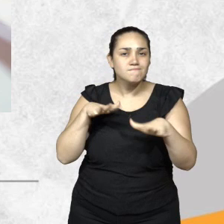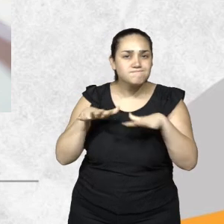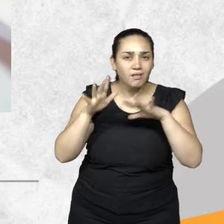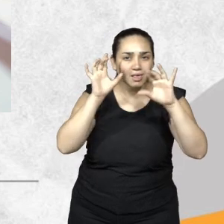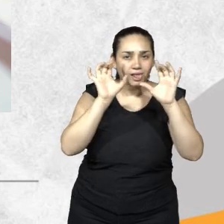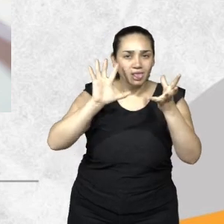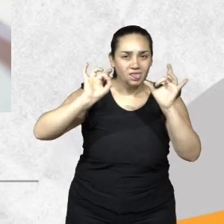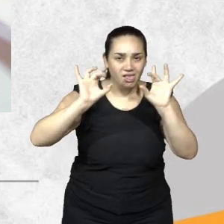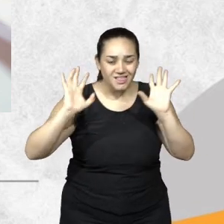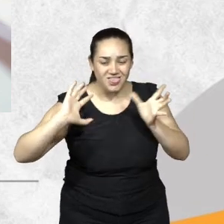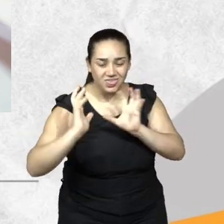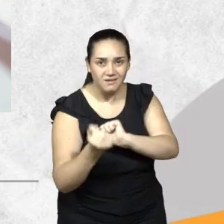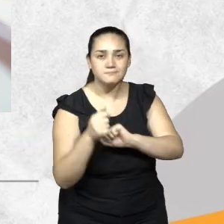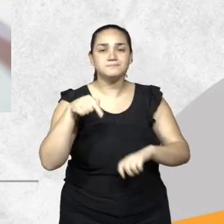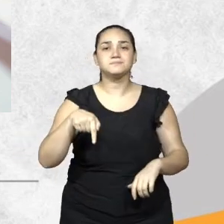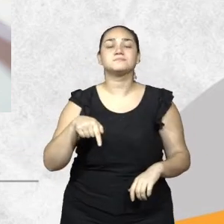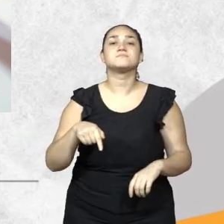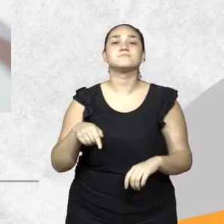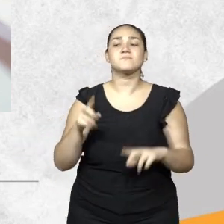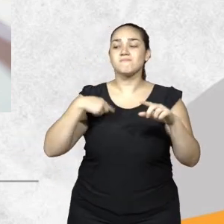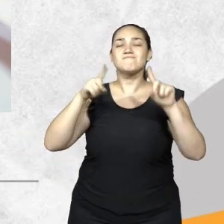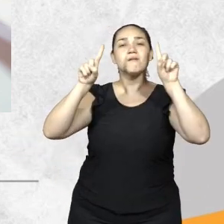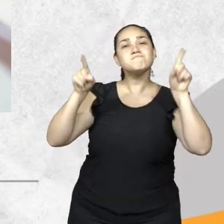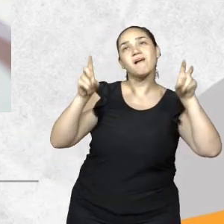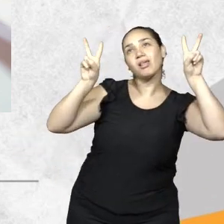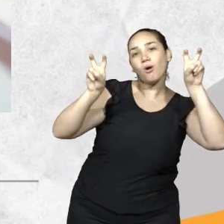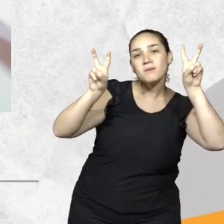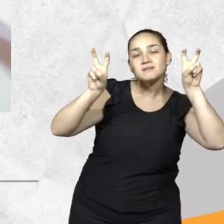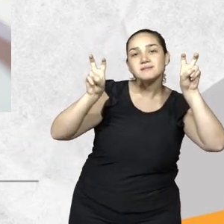de aplicar retroactivamente, yo le llamo entre paréntesis o comillas,